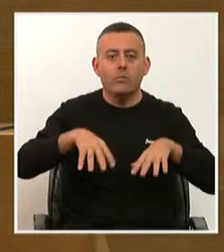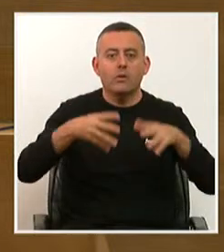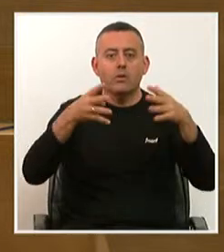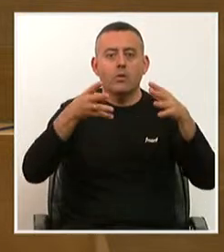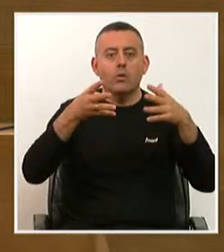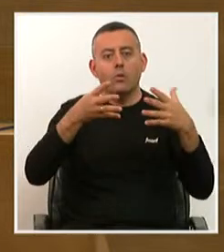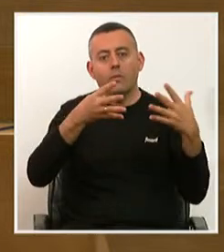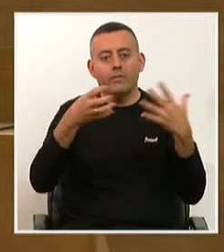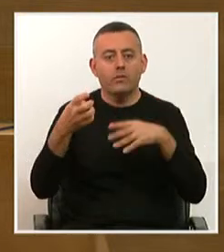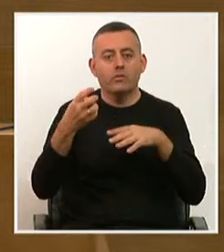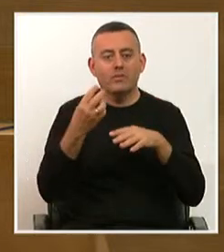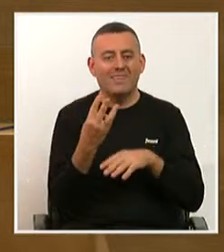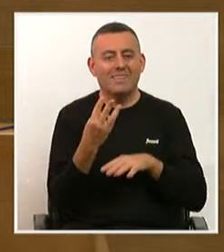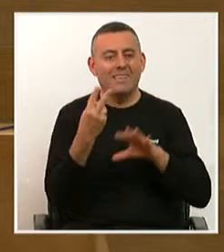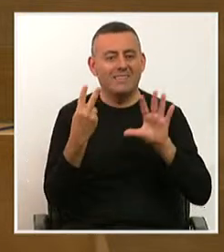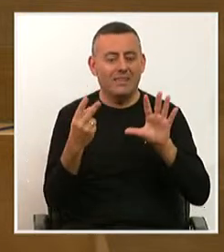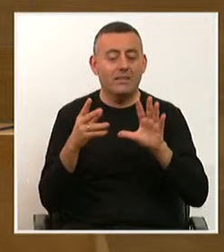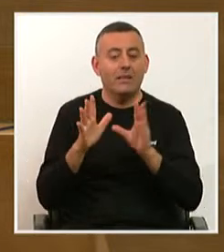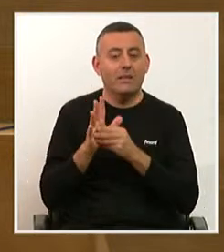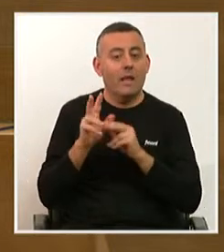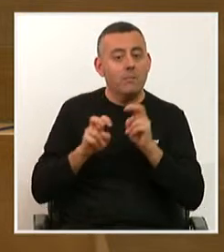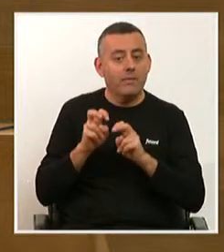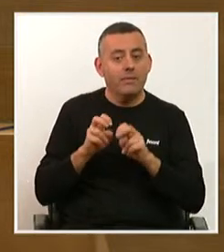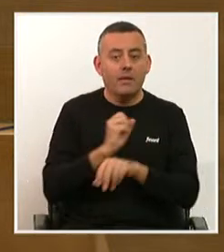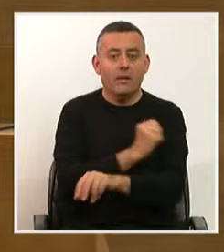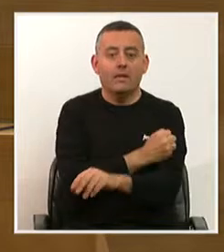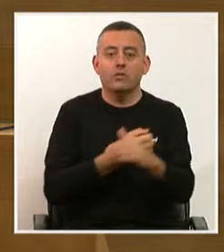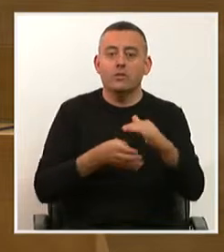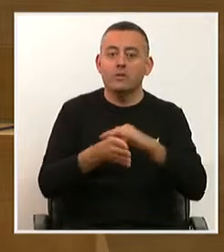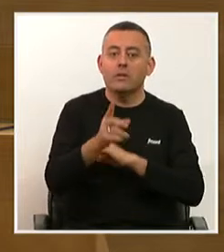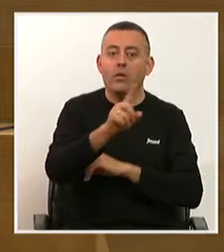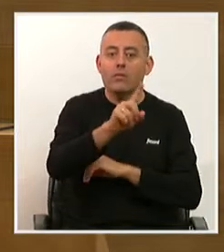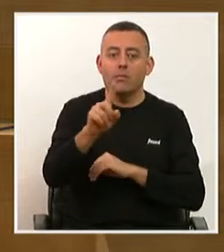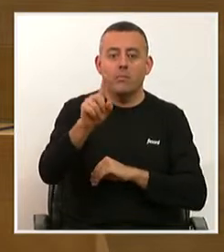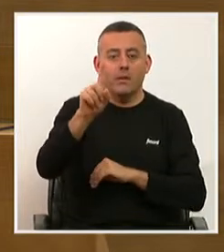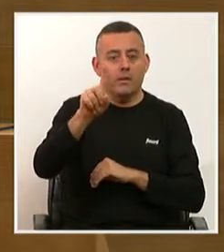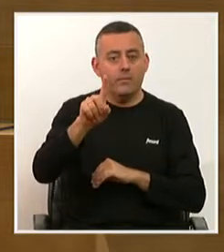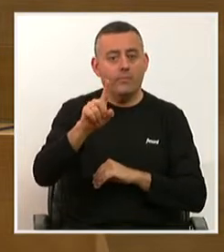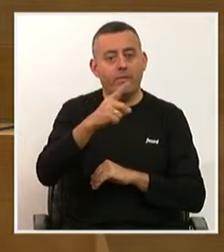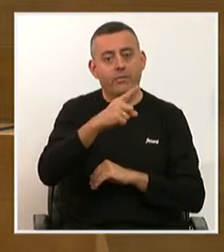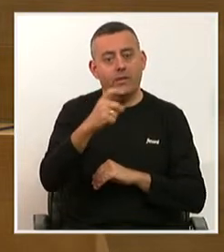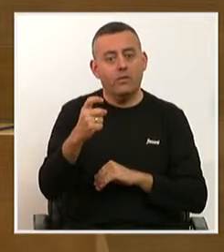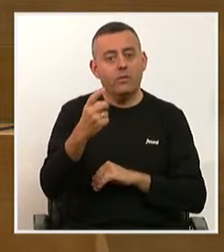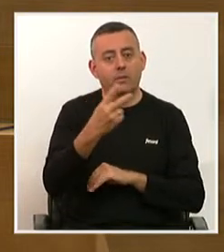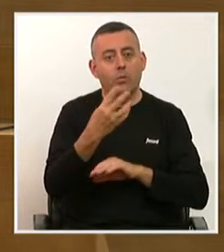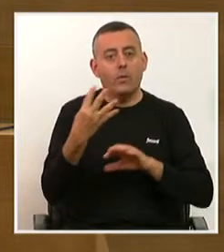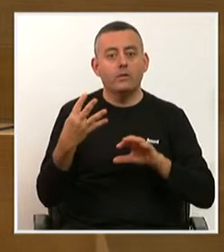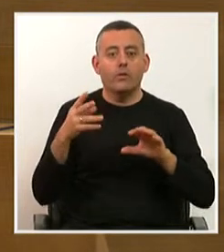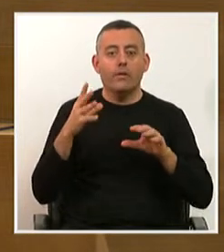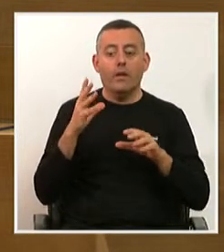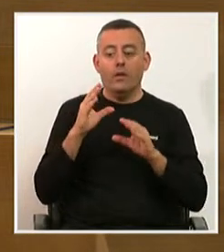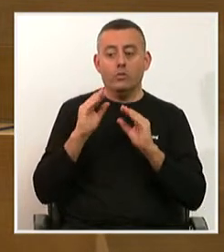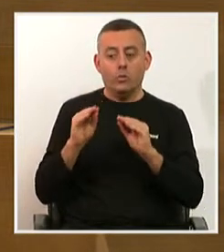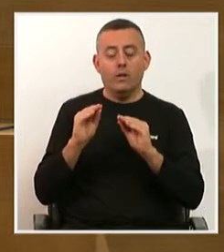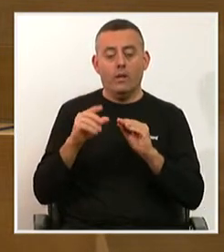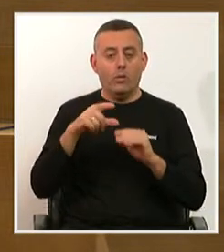9937 con la enmienda registro de entrada 11124 del grupo parlamentario